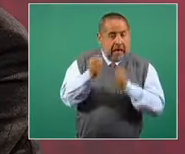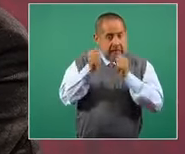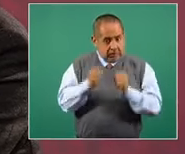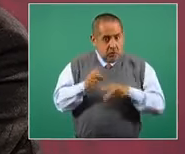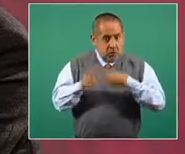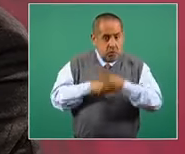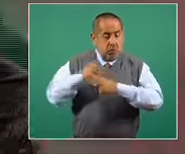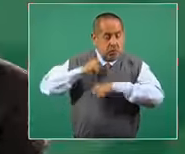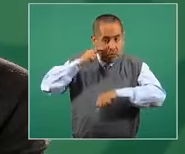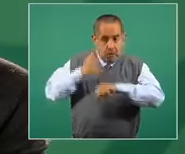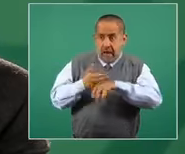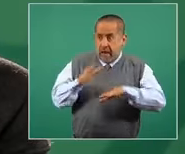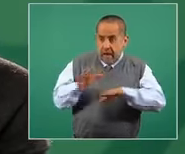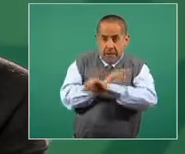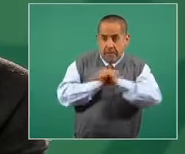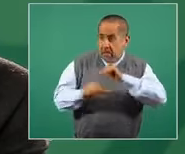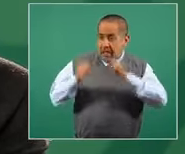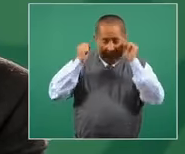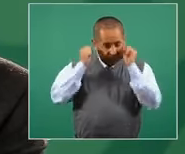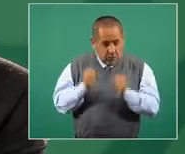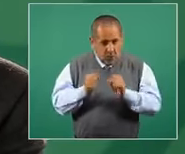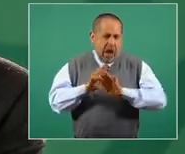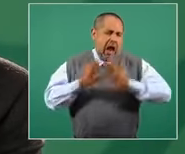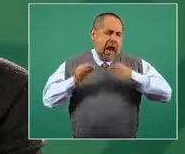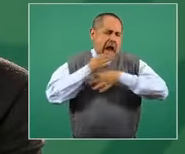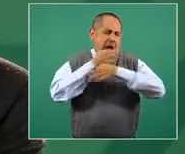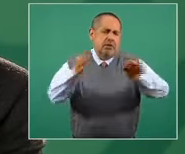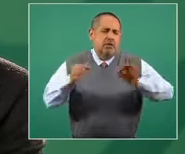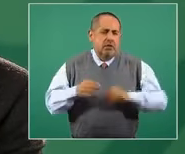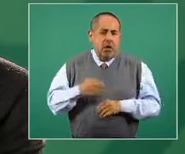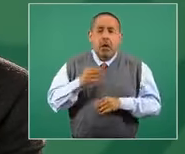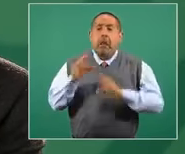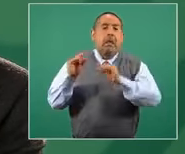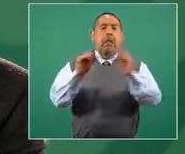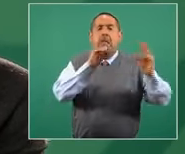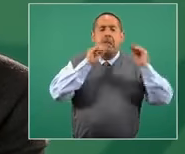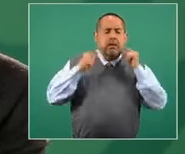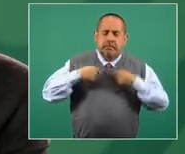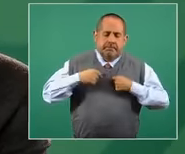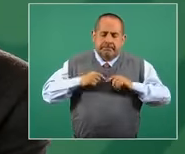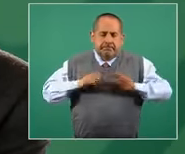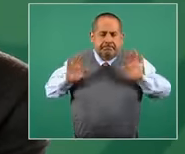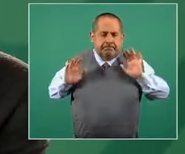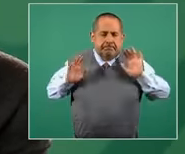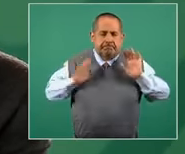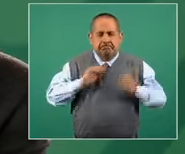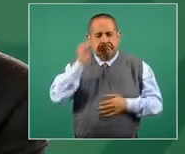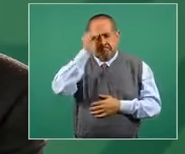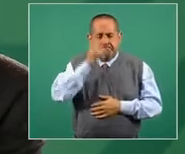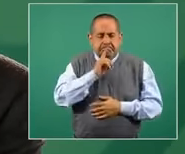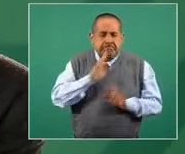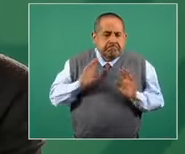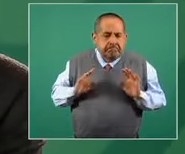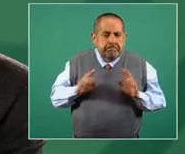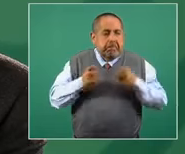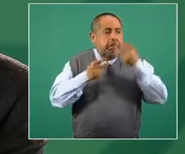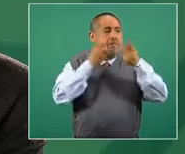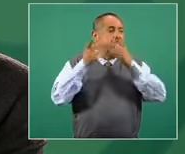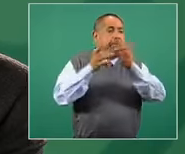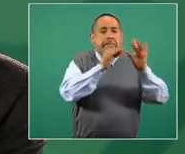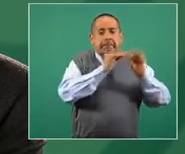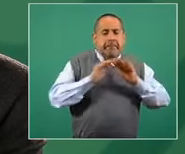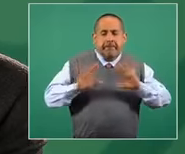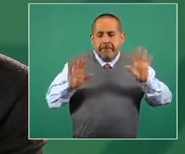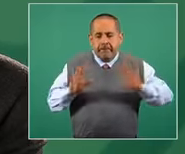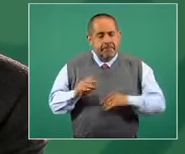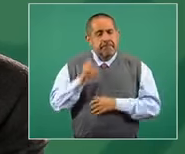a ser sustituido y haya sido nombrado al reemplazo. De momento no, de momento es solo especulación. Lo que